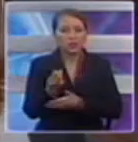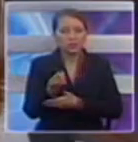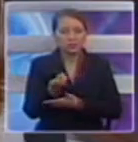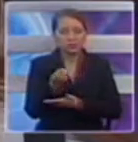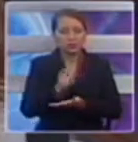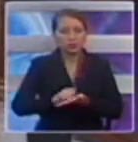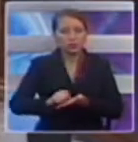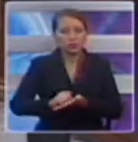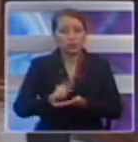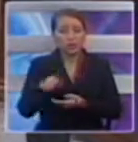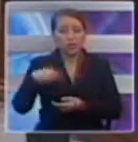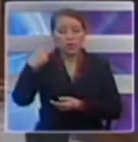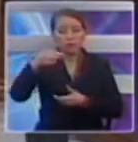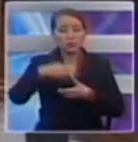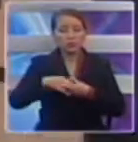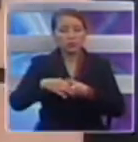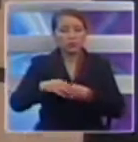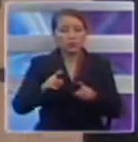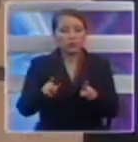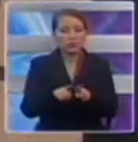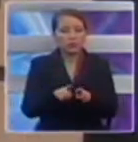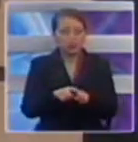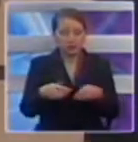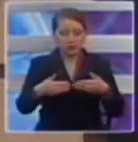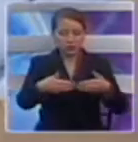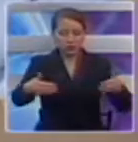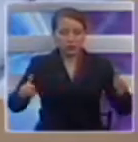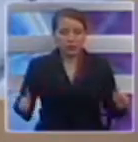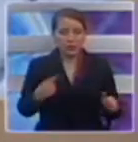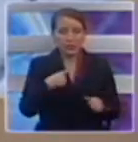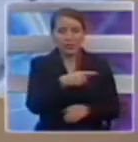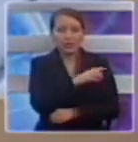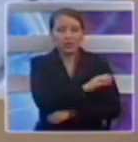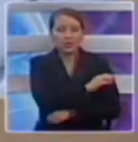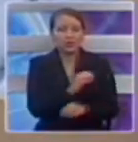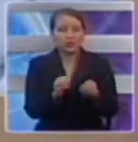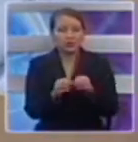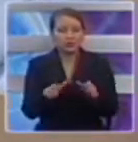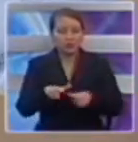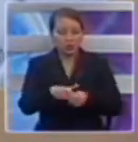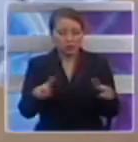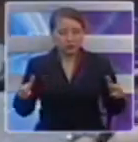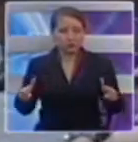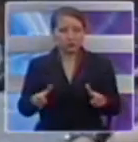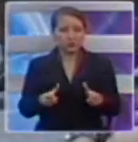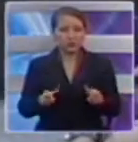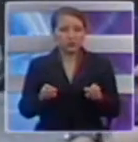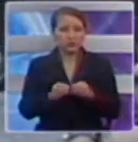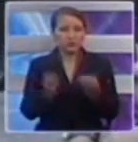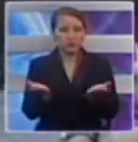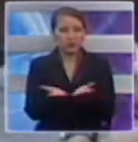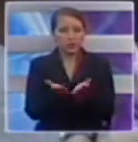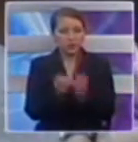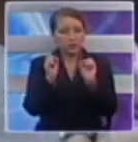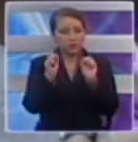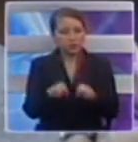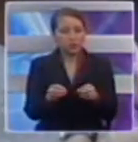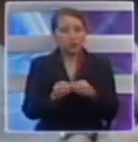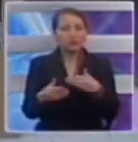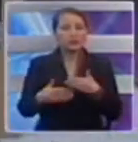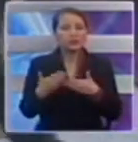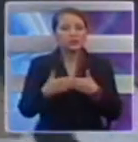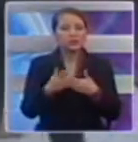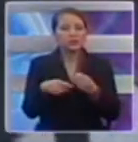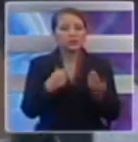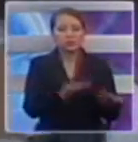las próximas elecciones se usarán urnas tipo biombo que, según el CNE, ocupan menos espacio, son reciclables y brindan